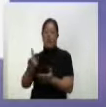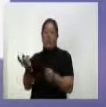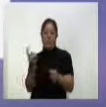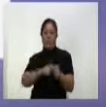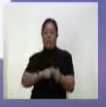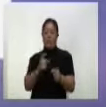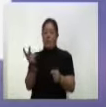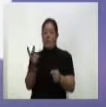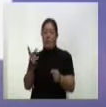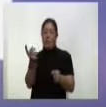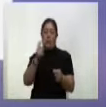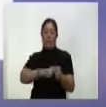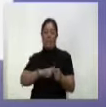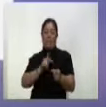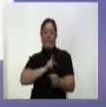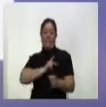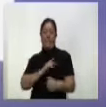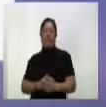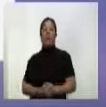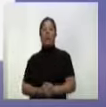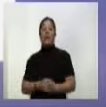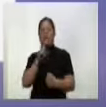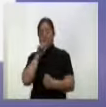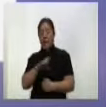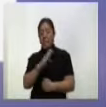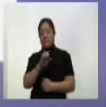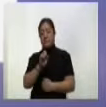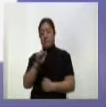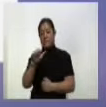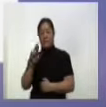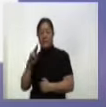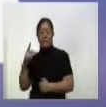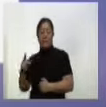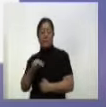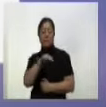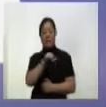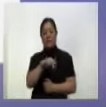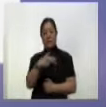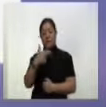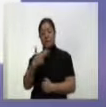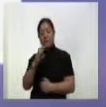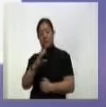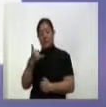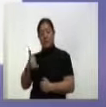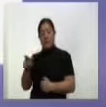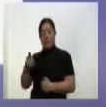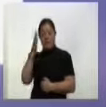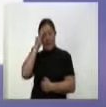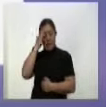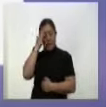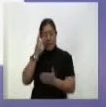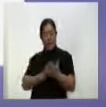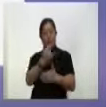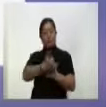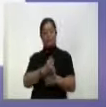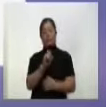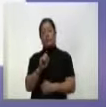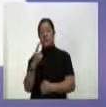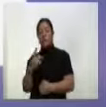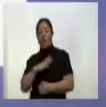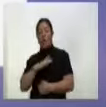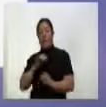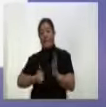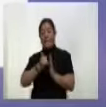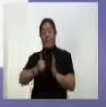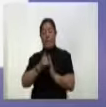su proyecto. También destacó el trabajo de César Pérez y Nancy Blancas, líderes del grupo Proyecto 21, por su aportación en la construcción de la